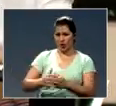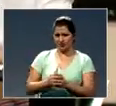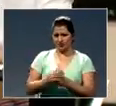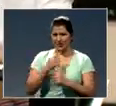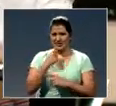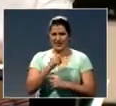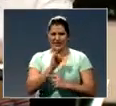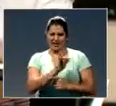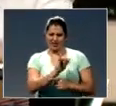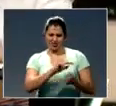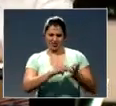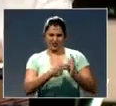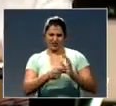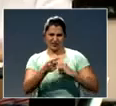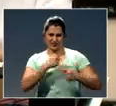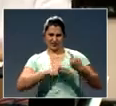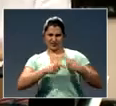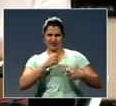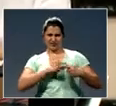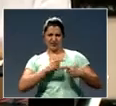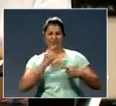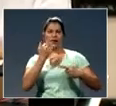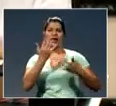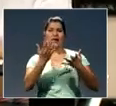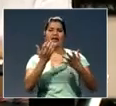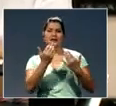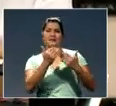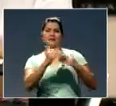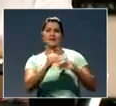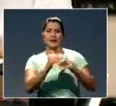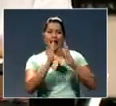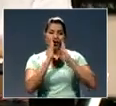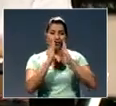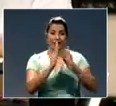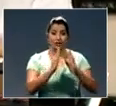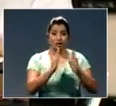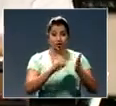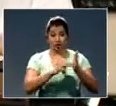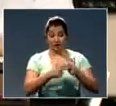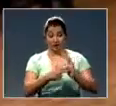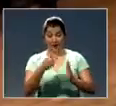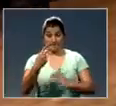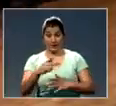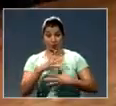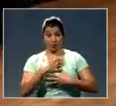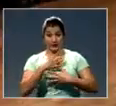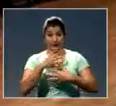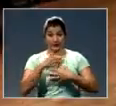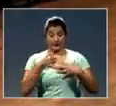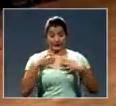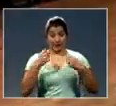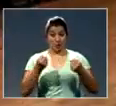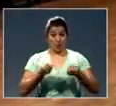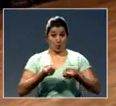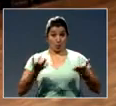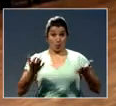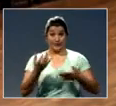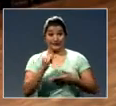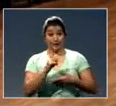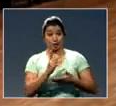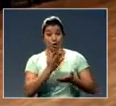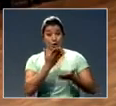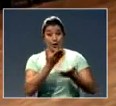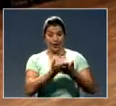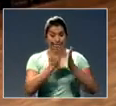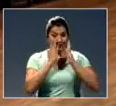de retroceso al condicionar el tratamiento y de un eventual peligro a la salud pública al dejar a personas sin el mismo. Por esa